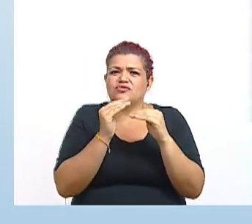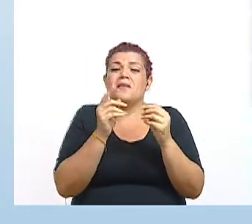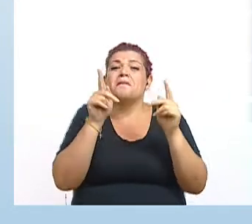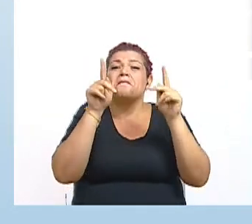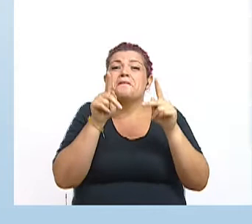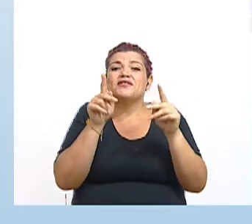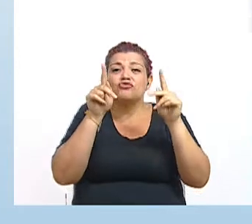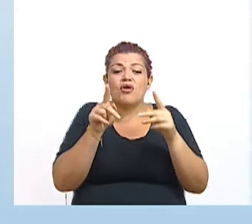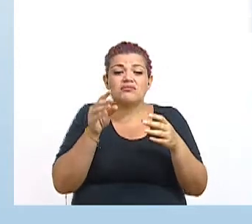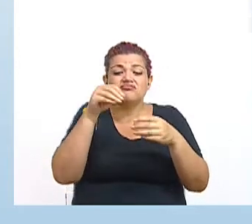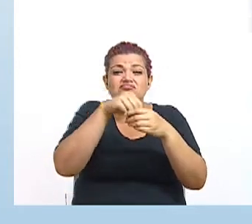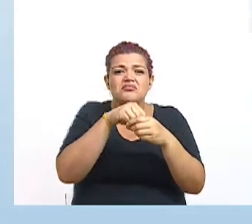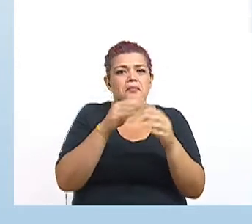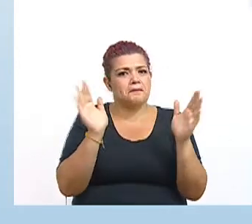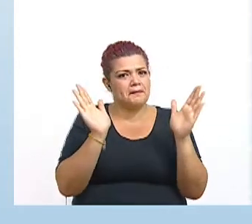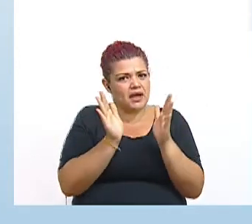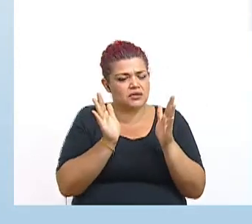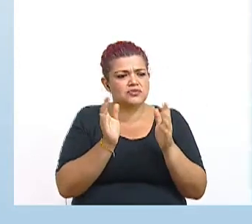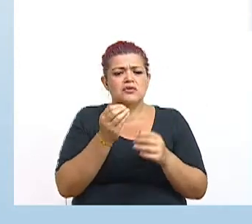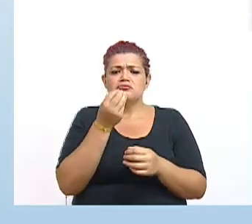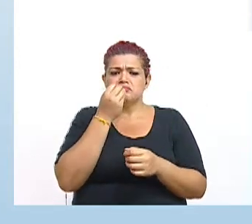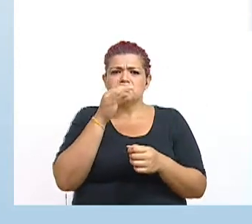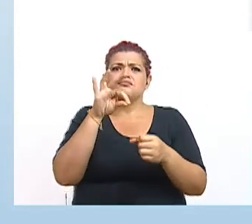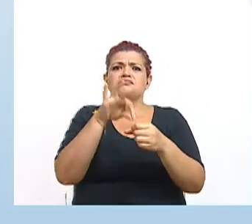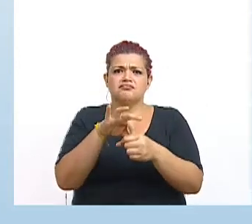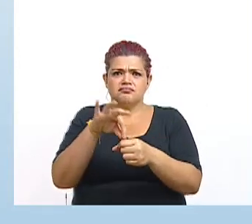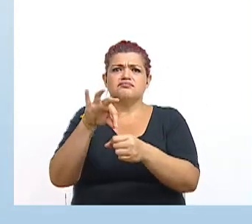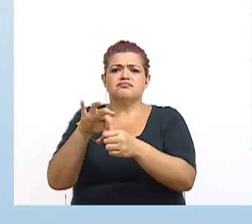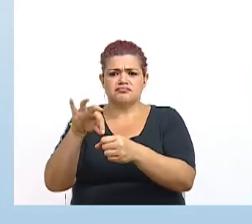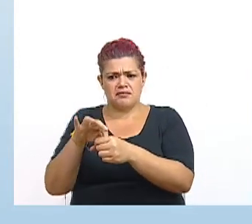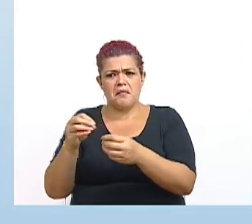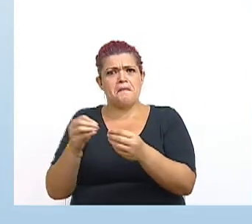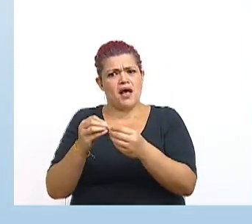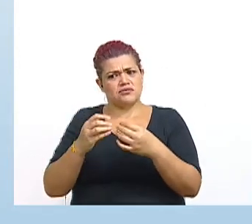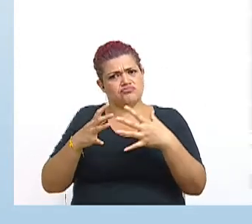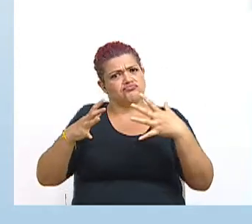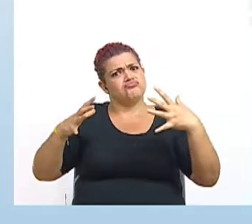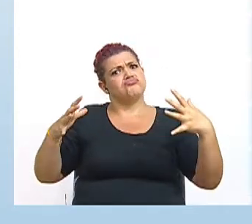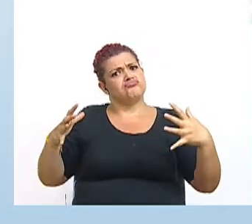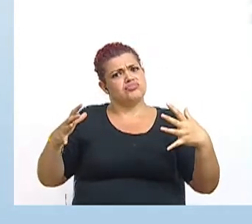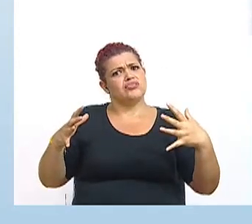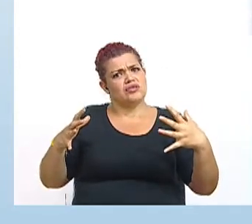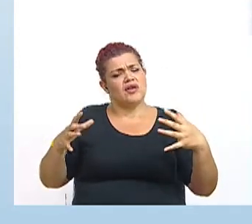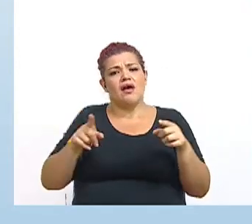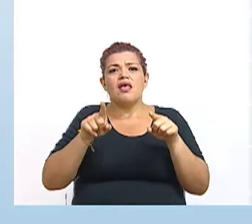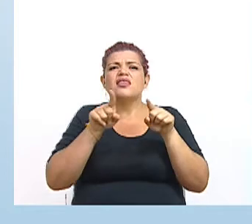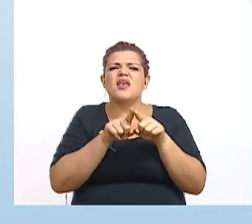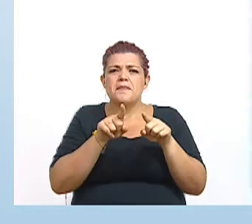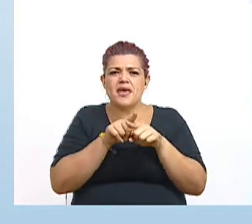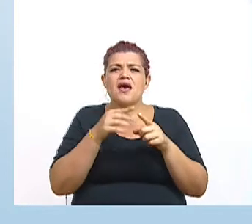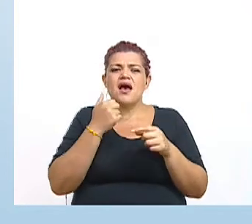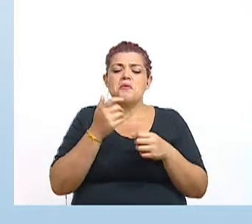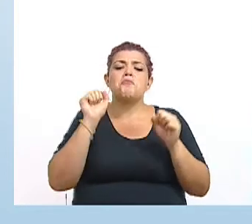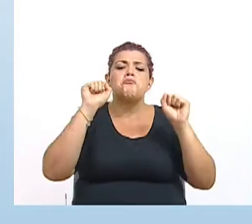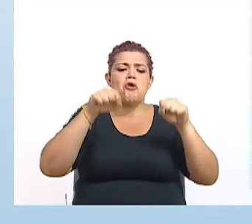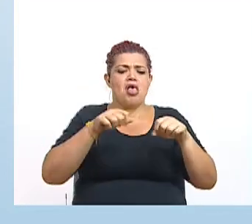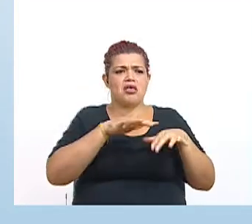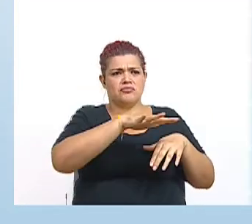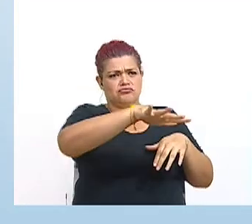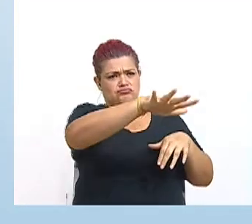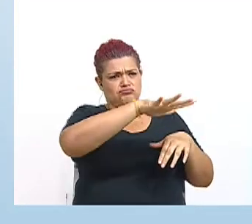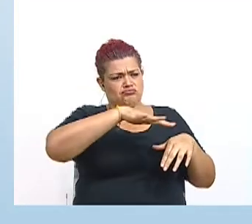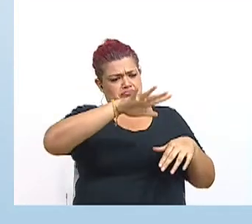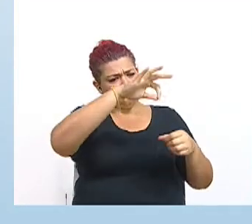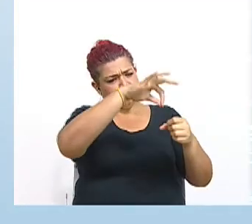poblada. La cantidad de alimentos cultivados es abundante. Además, existe la posibilidad de cultivarlos en un